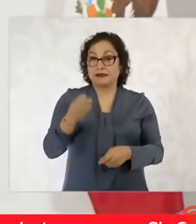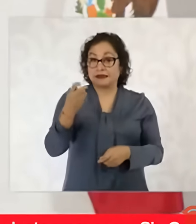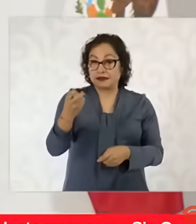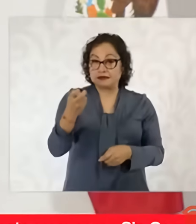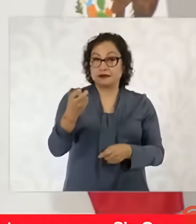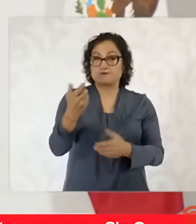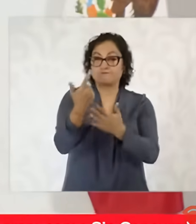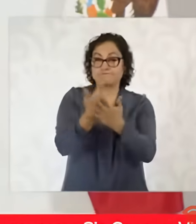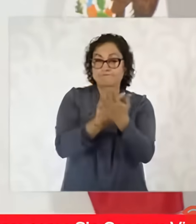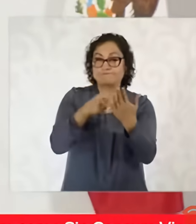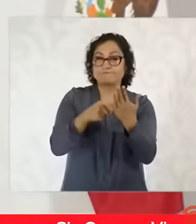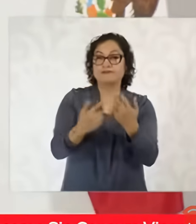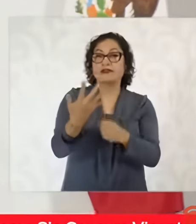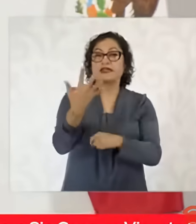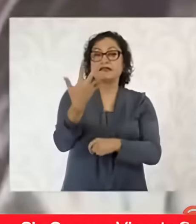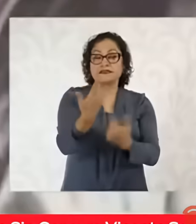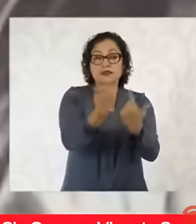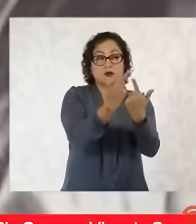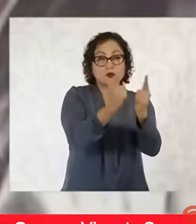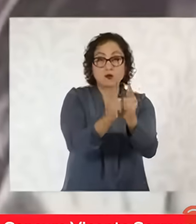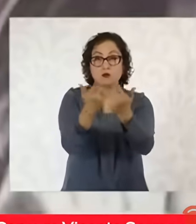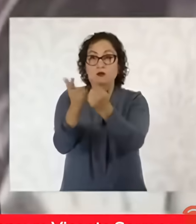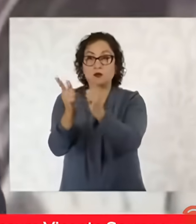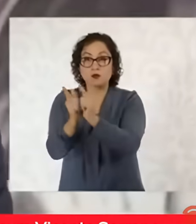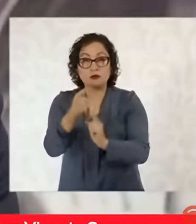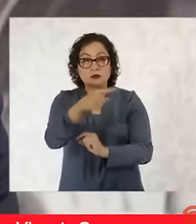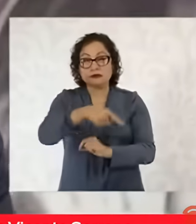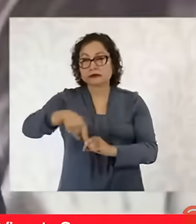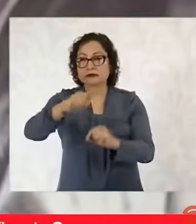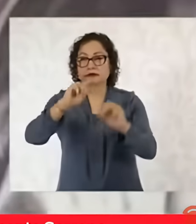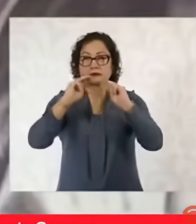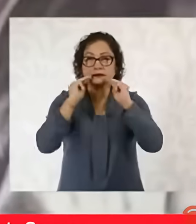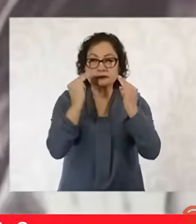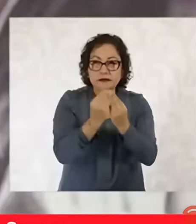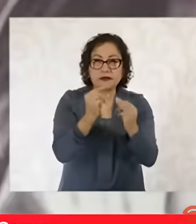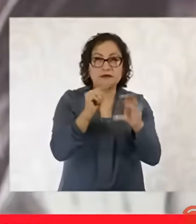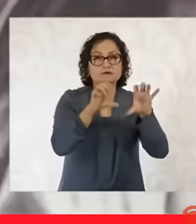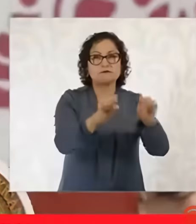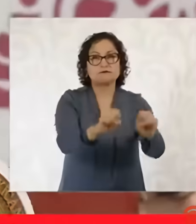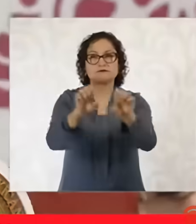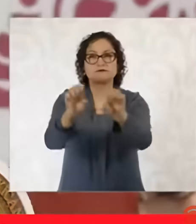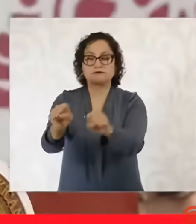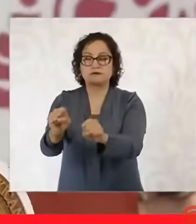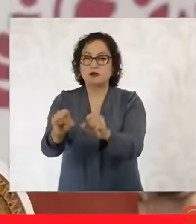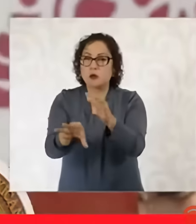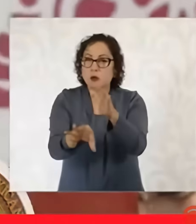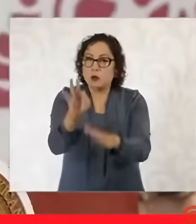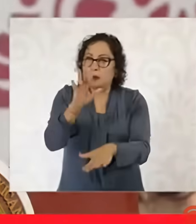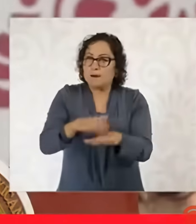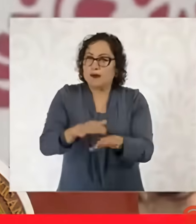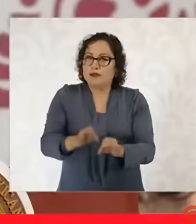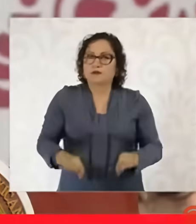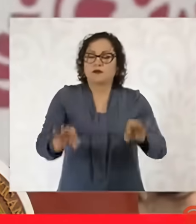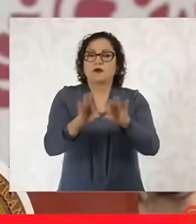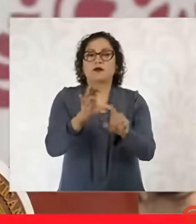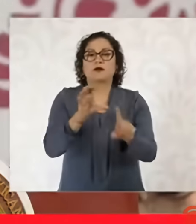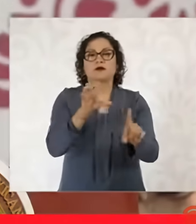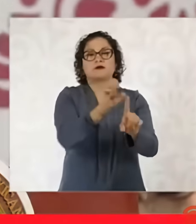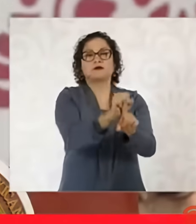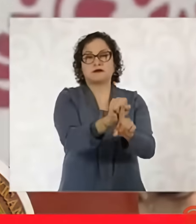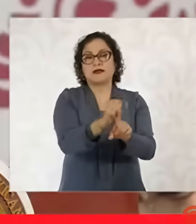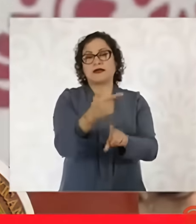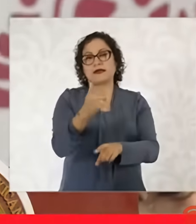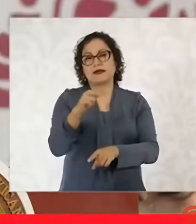de 5 operadores de células delictivas y generadores de violencia. Entre los casos más recientes destaca la detención de Gerardo